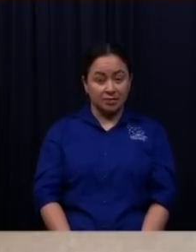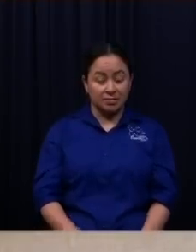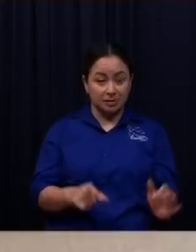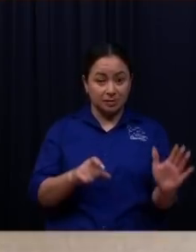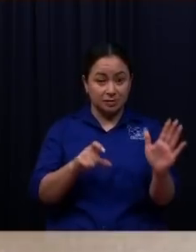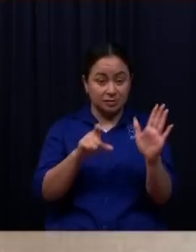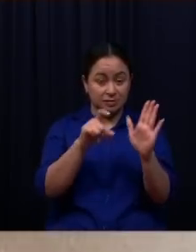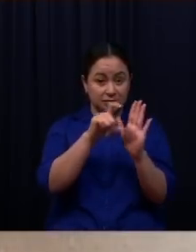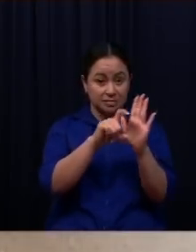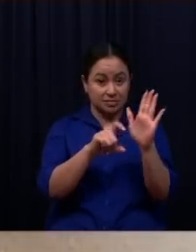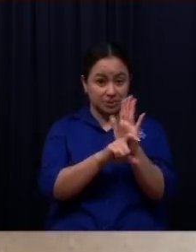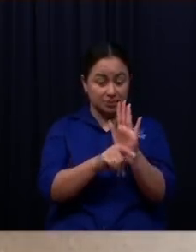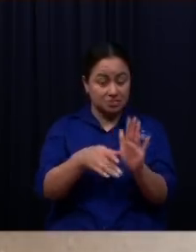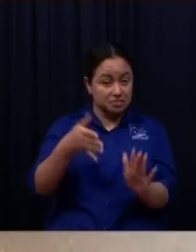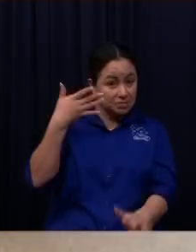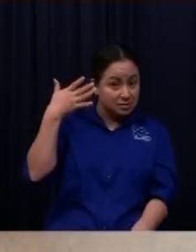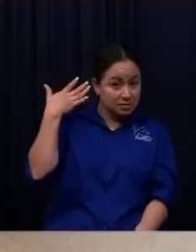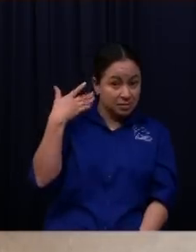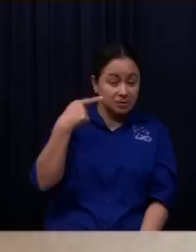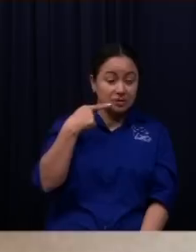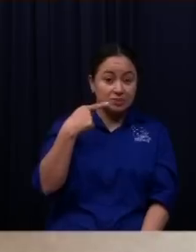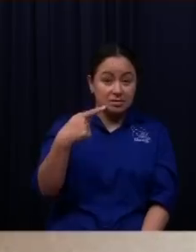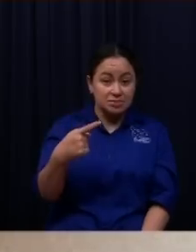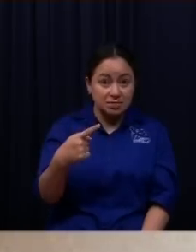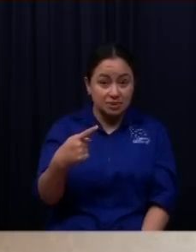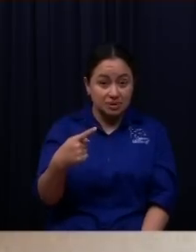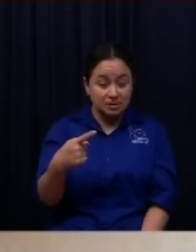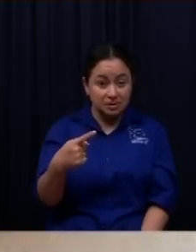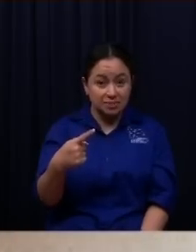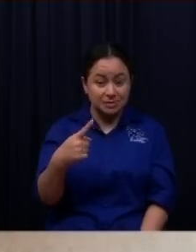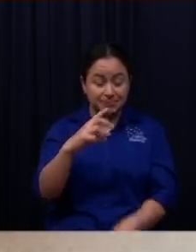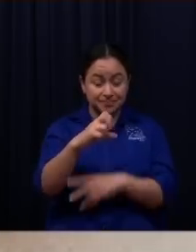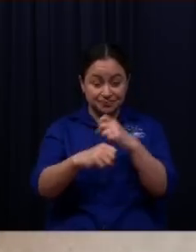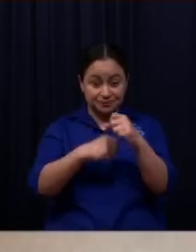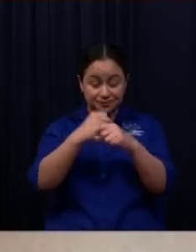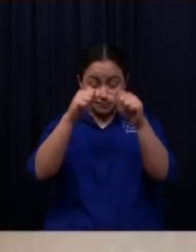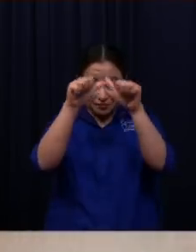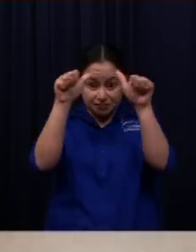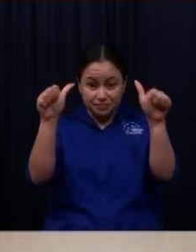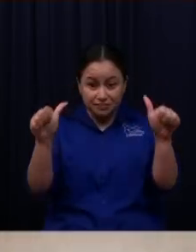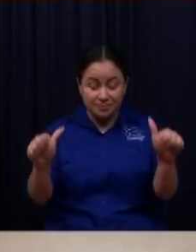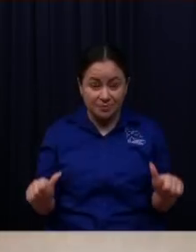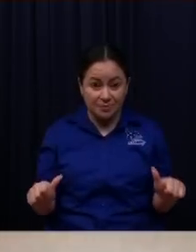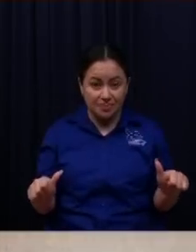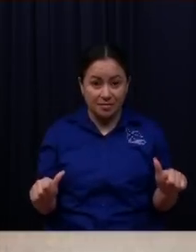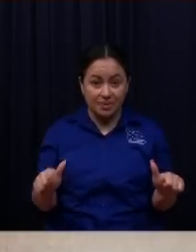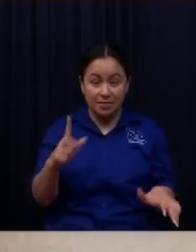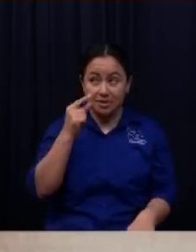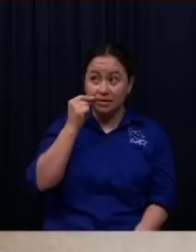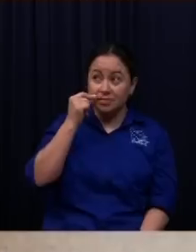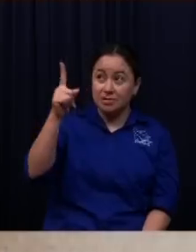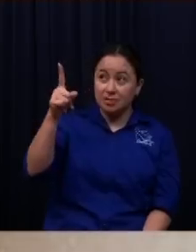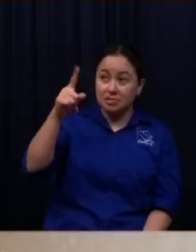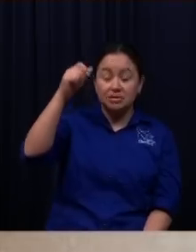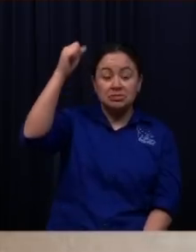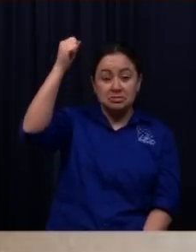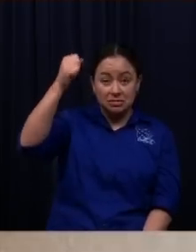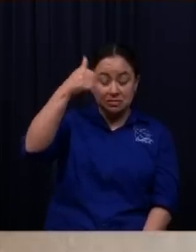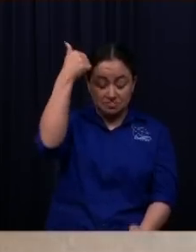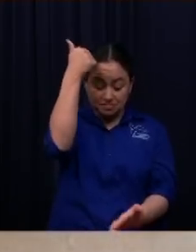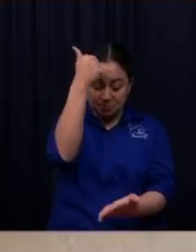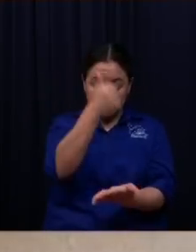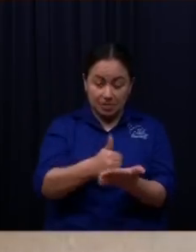señores, hay dos altares que el Señor aprobó,